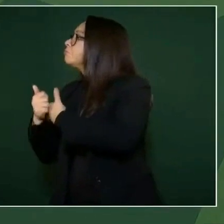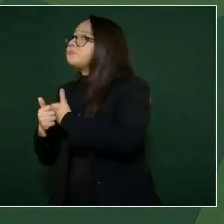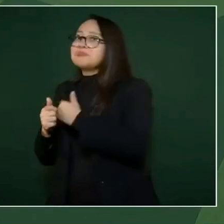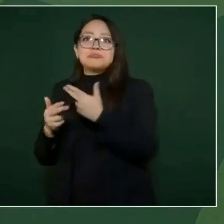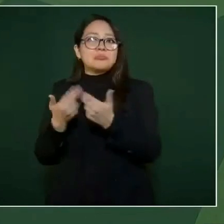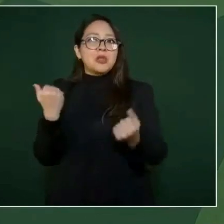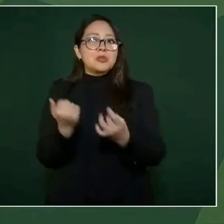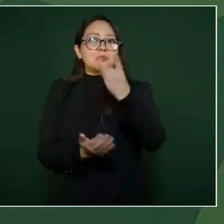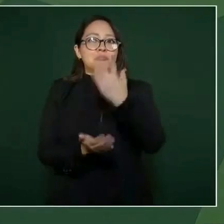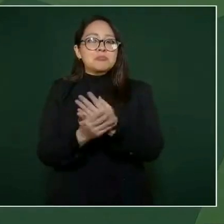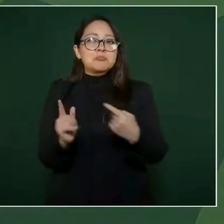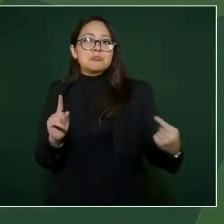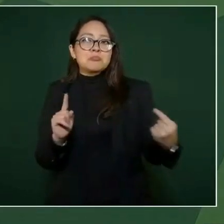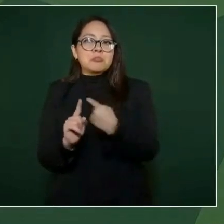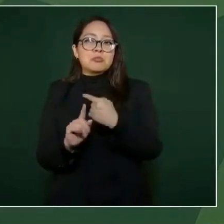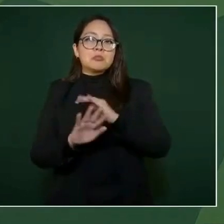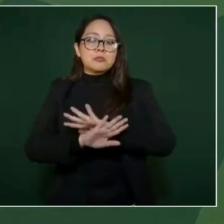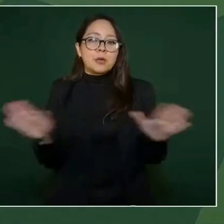Los candidatos